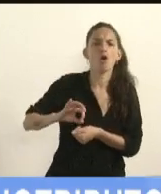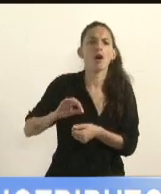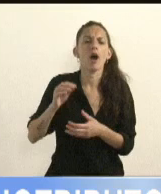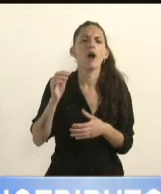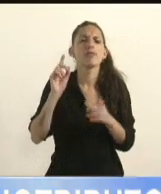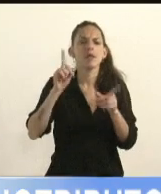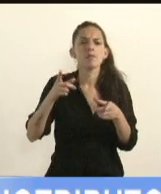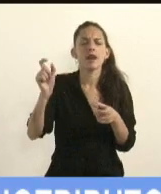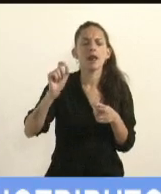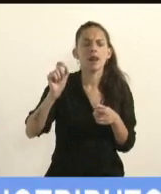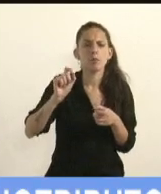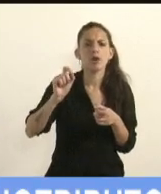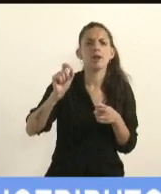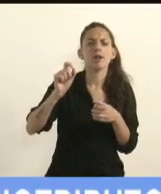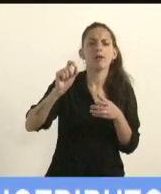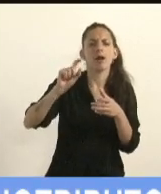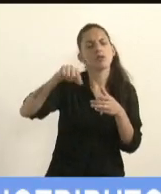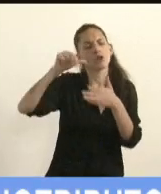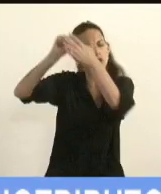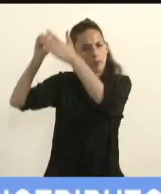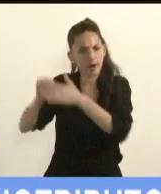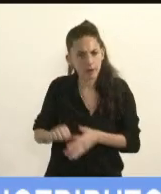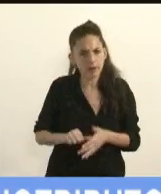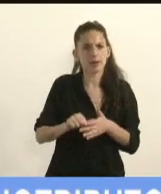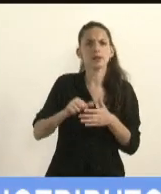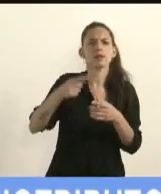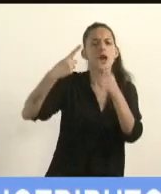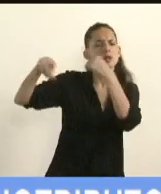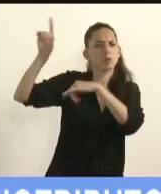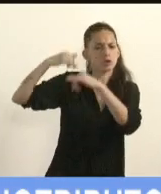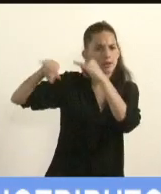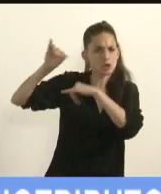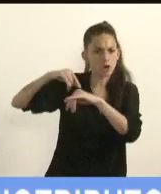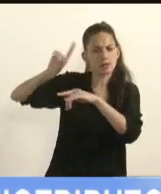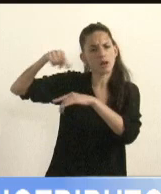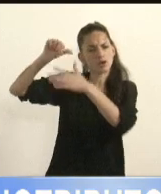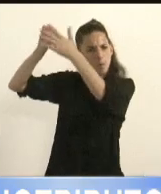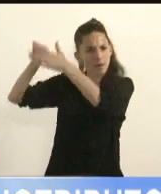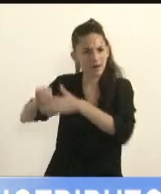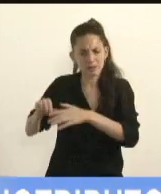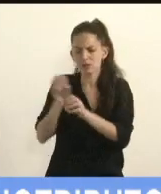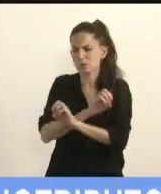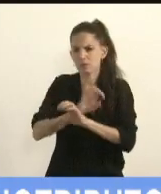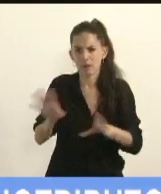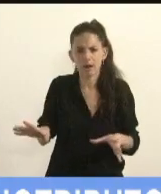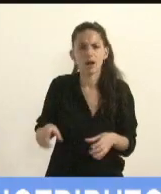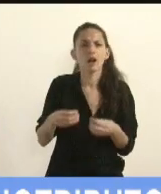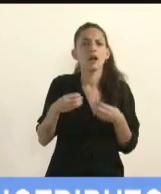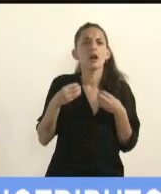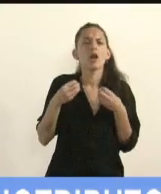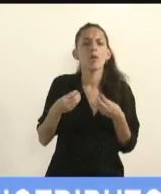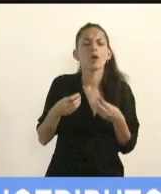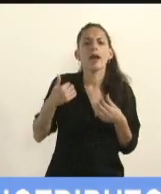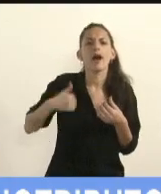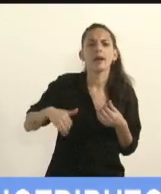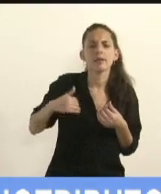extranjera, con limitaciones a exportación, que ha resultado tremendos, como que en la